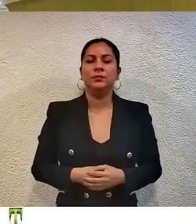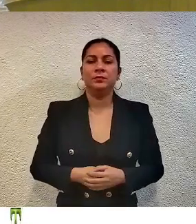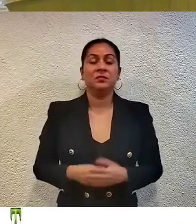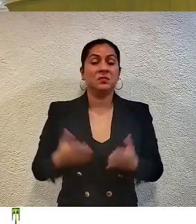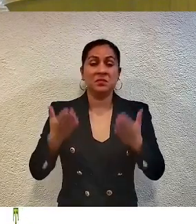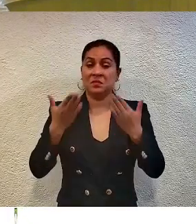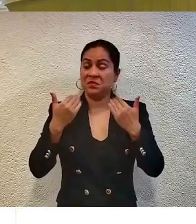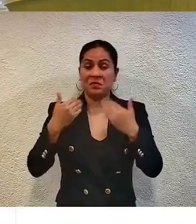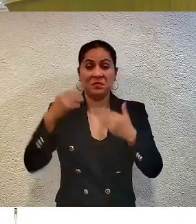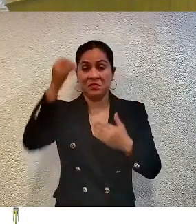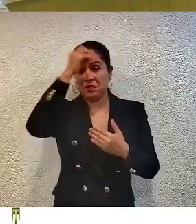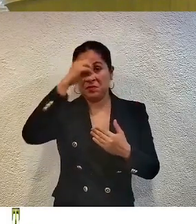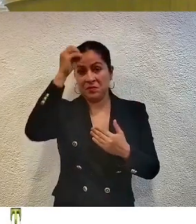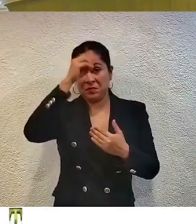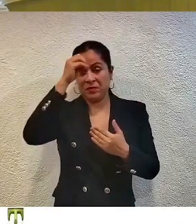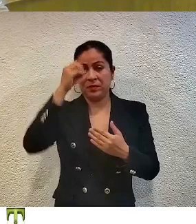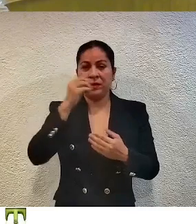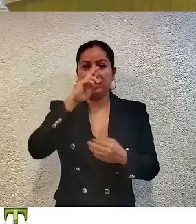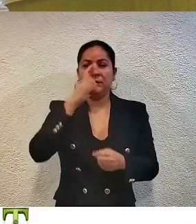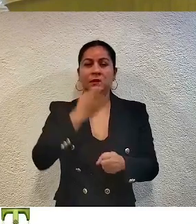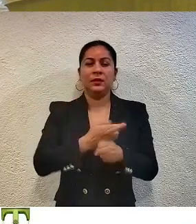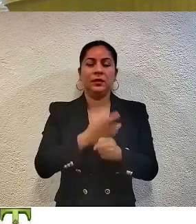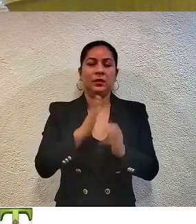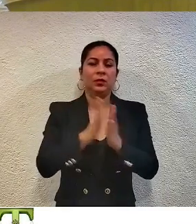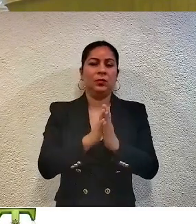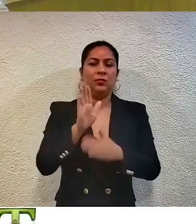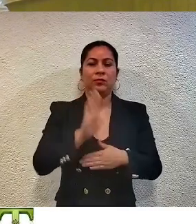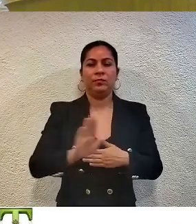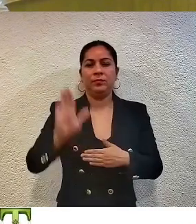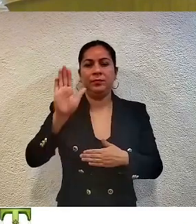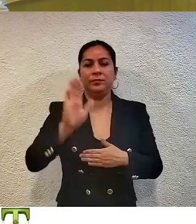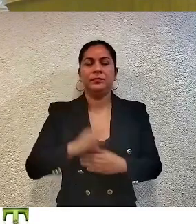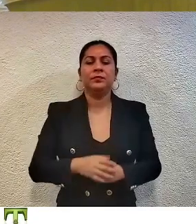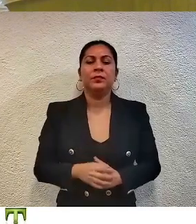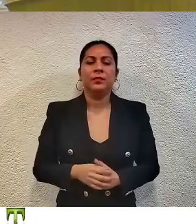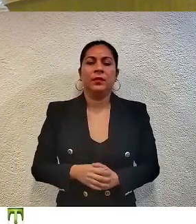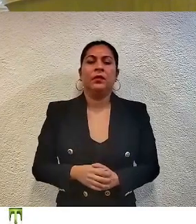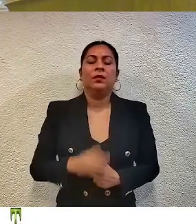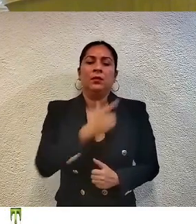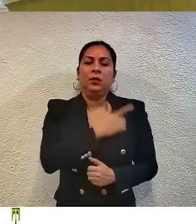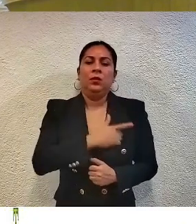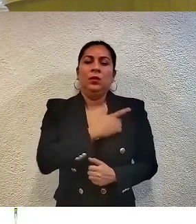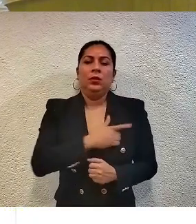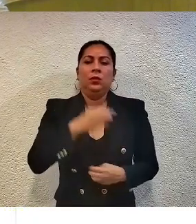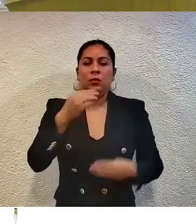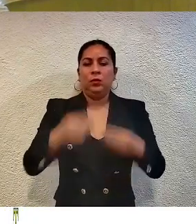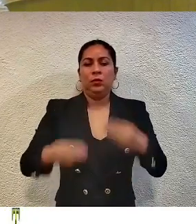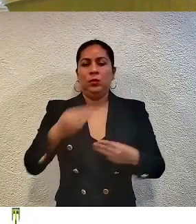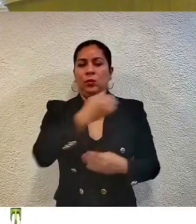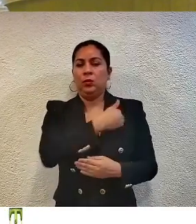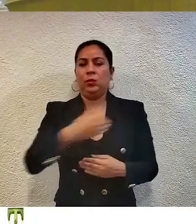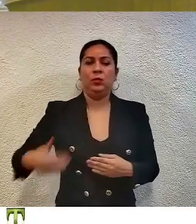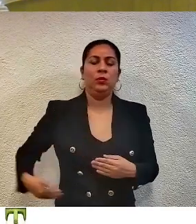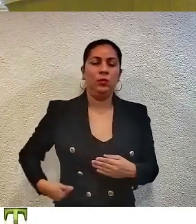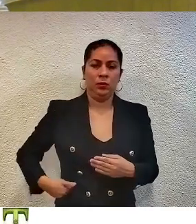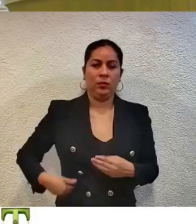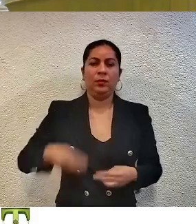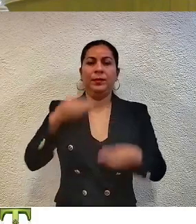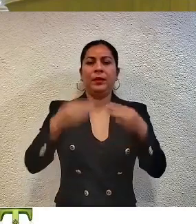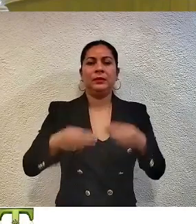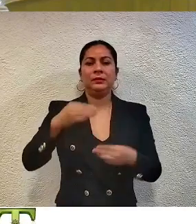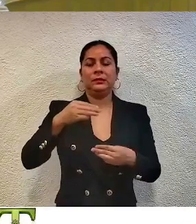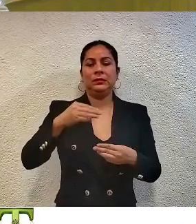No habiendo comentarios al respecto, secretario, tome la votación, por favor. Con su autorización, magistrada presidenta. Magistrado José Inés Betancur Salgado.